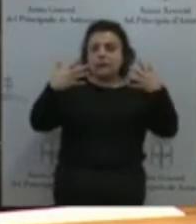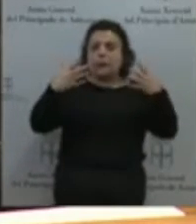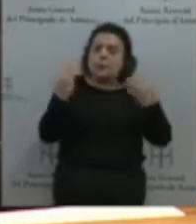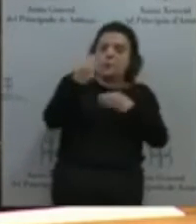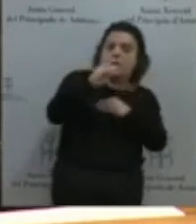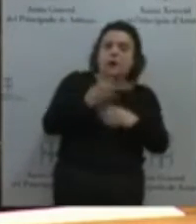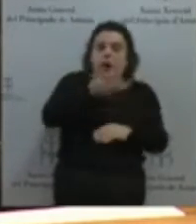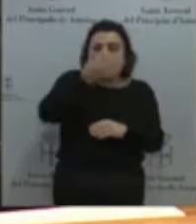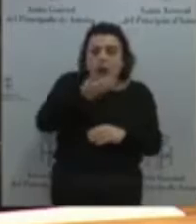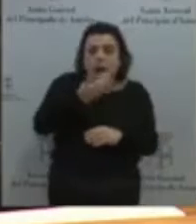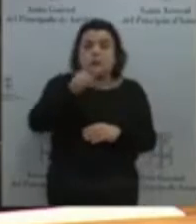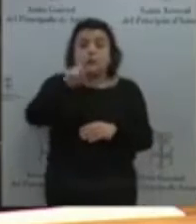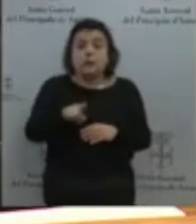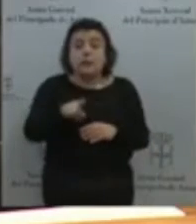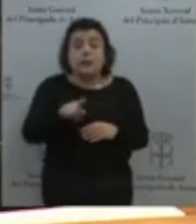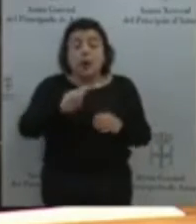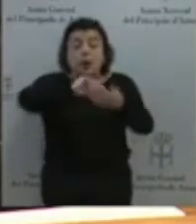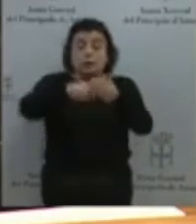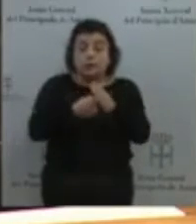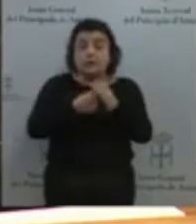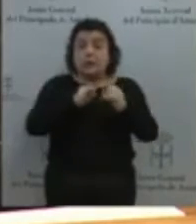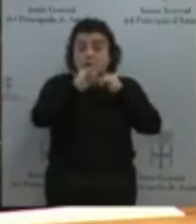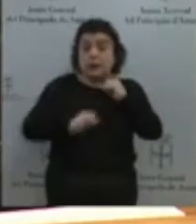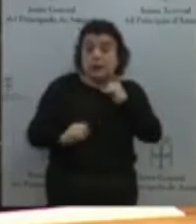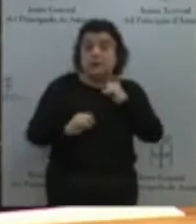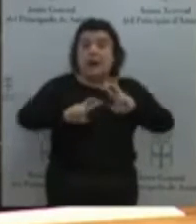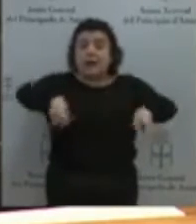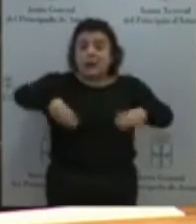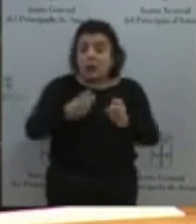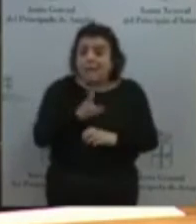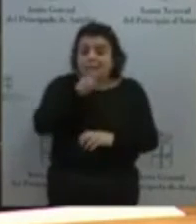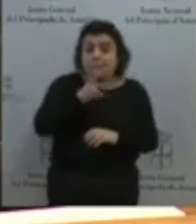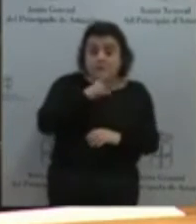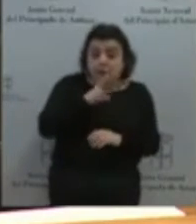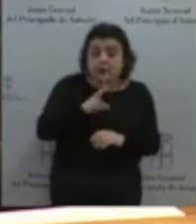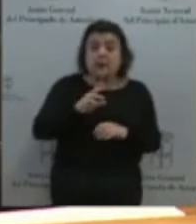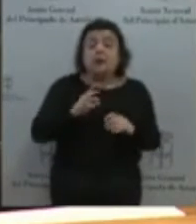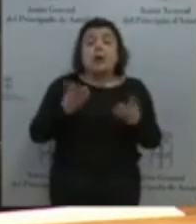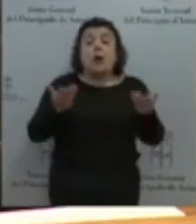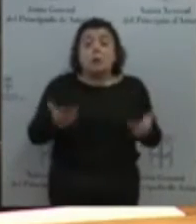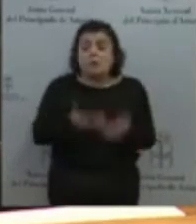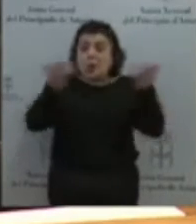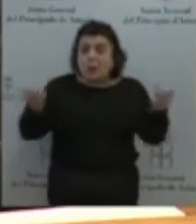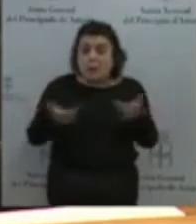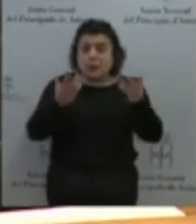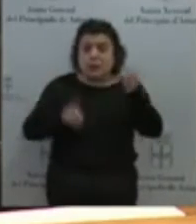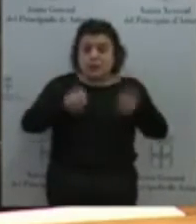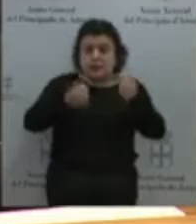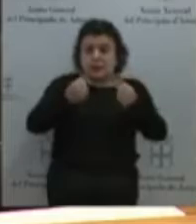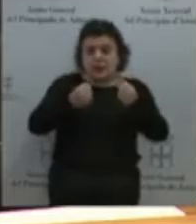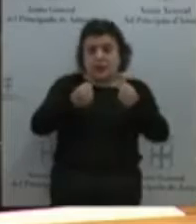electricidad renovable y gas verde, promoción del uso de vehículo eléctrico, incorporación de dispositivos de carga de baterías en las instalaciones